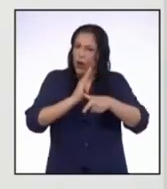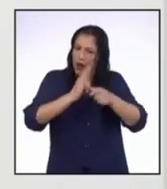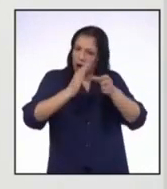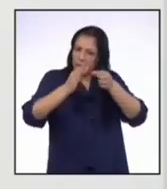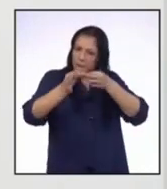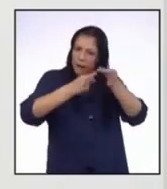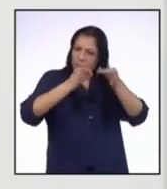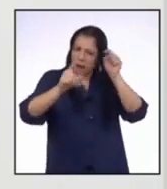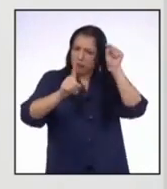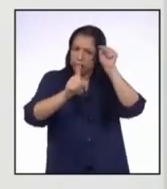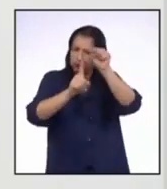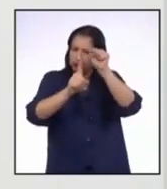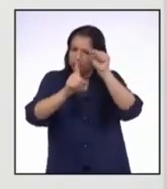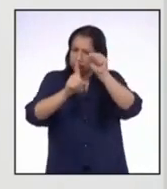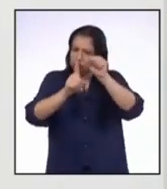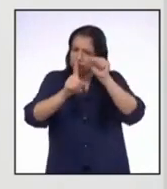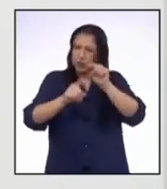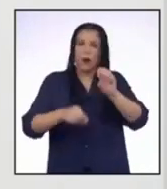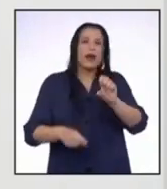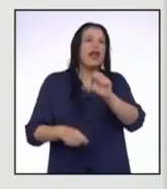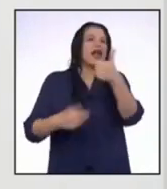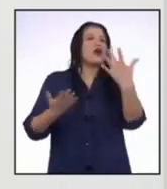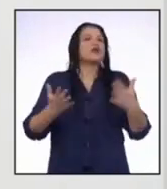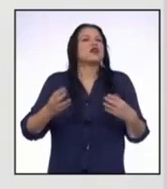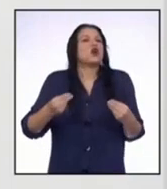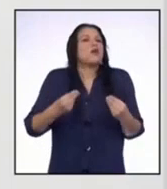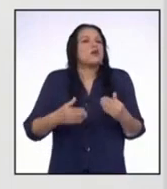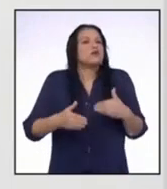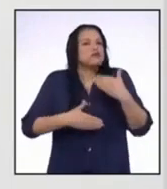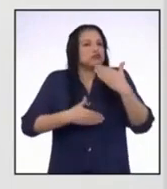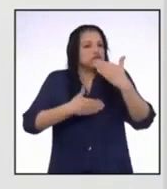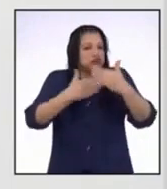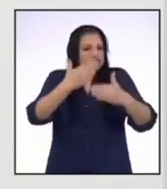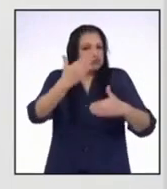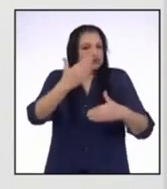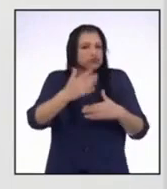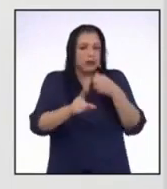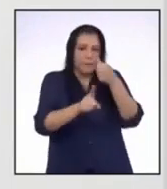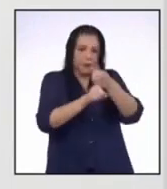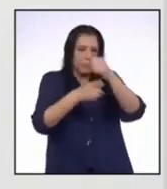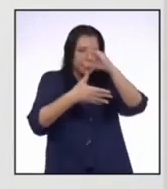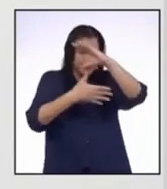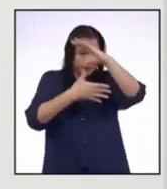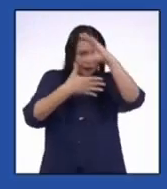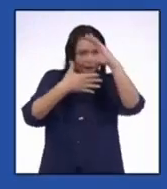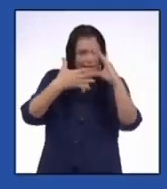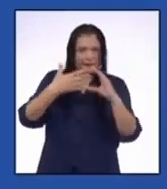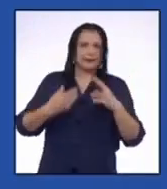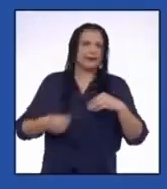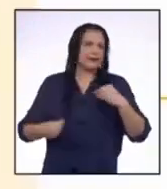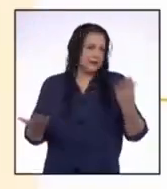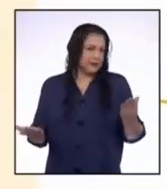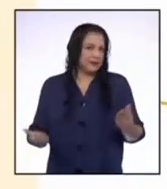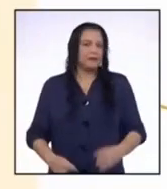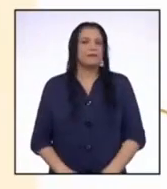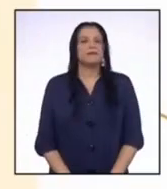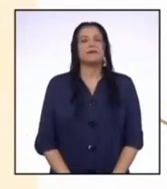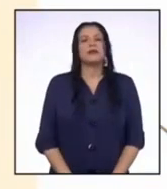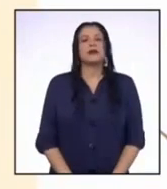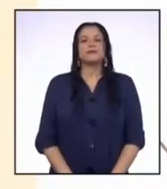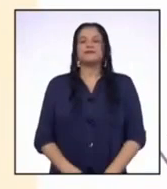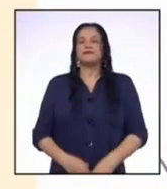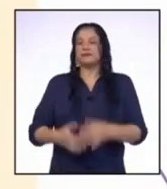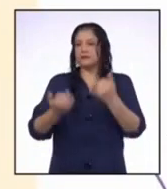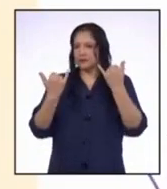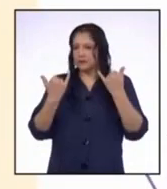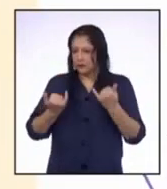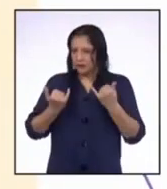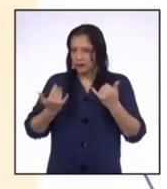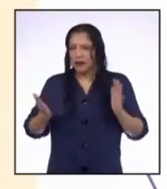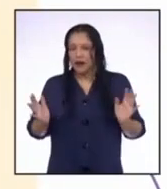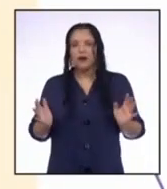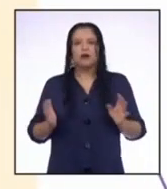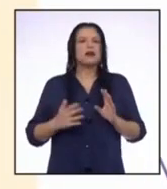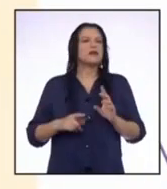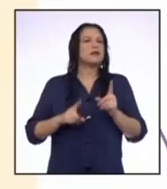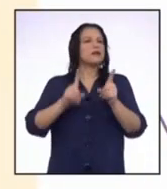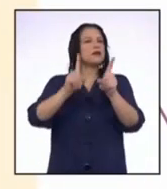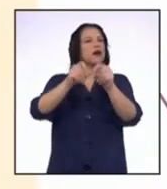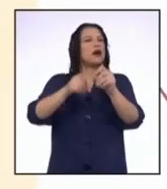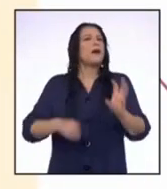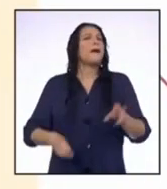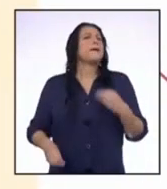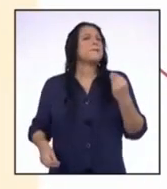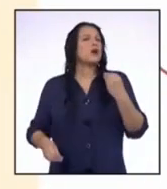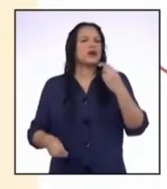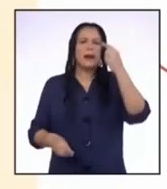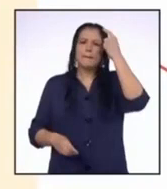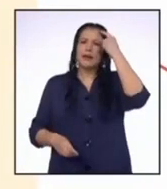puntualiza en algunos puntos que se desarrollan dentro de esas características. Ahora, ¿por qué